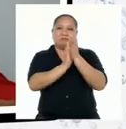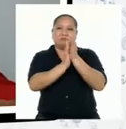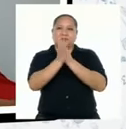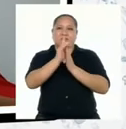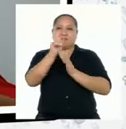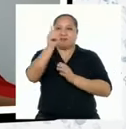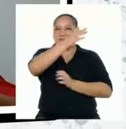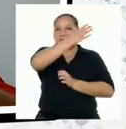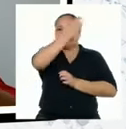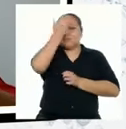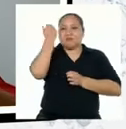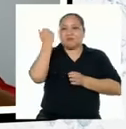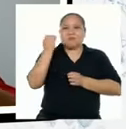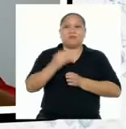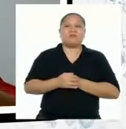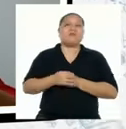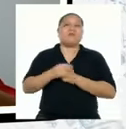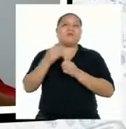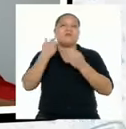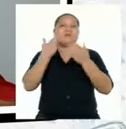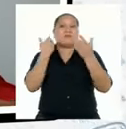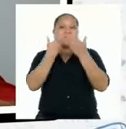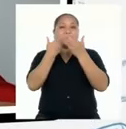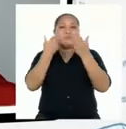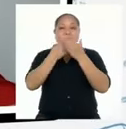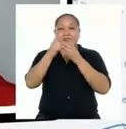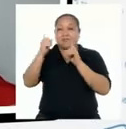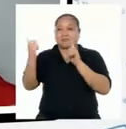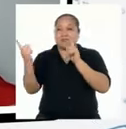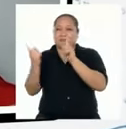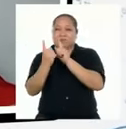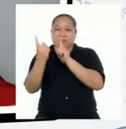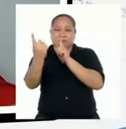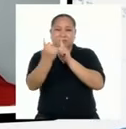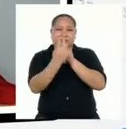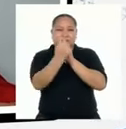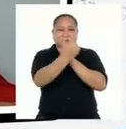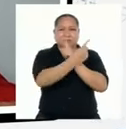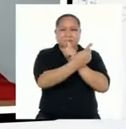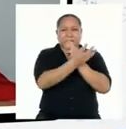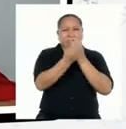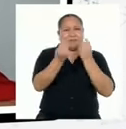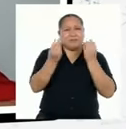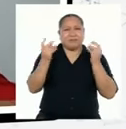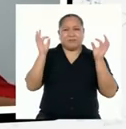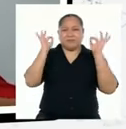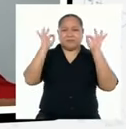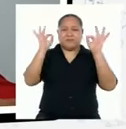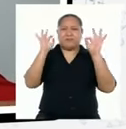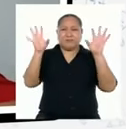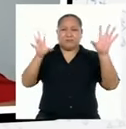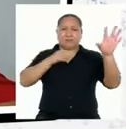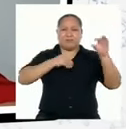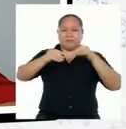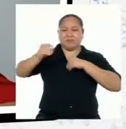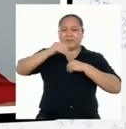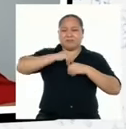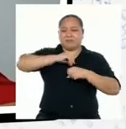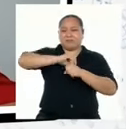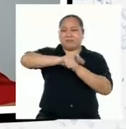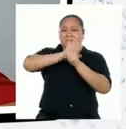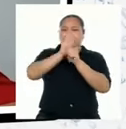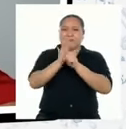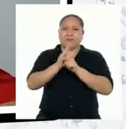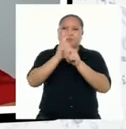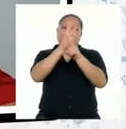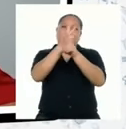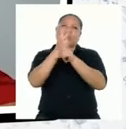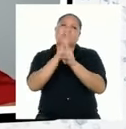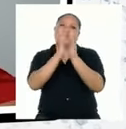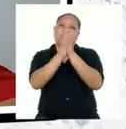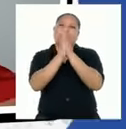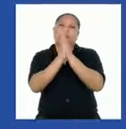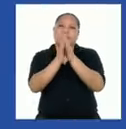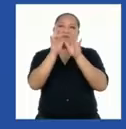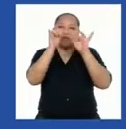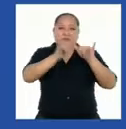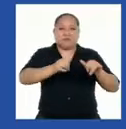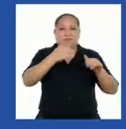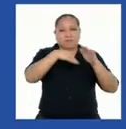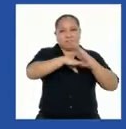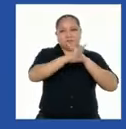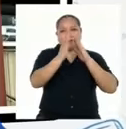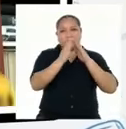no se olviden que mientras más cerca estemos de una persona, hay más probabilidad de contagiarnos del COVID-19. Cuídense, por favor, quédense en